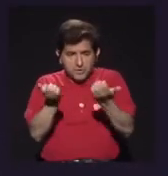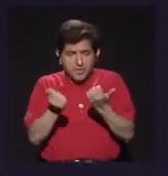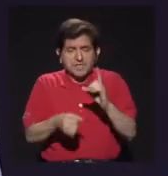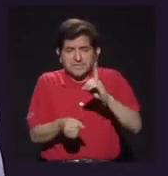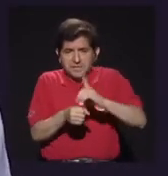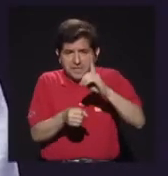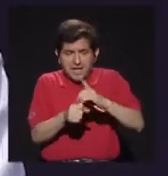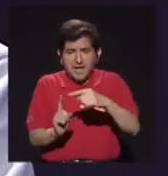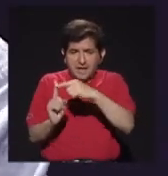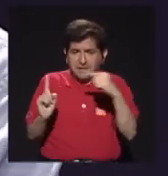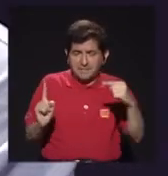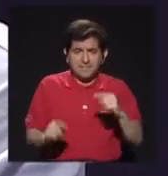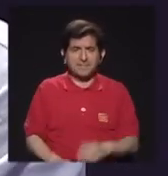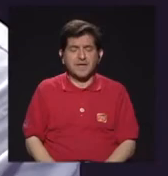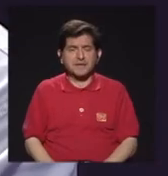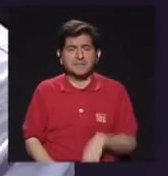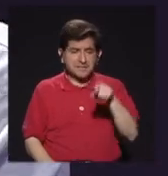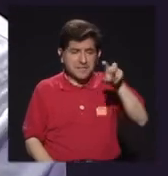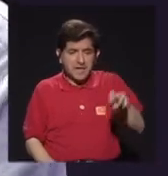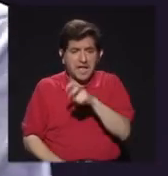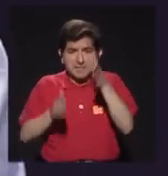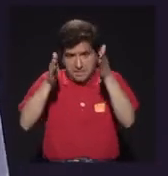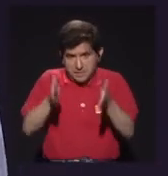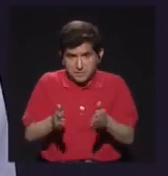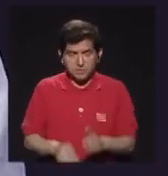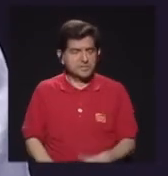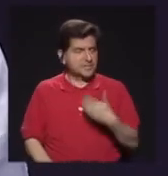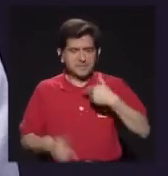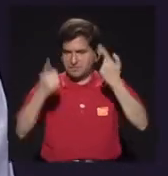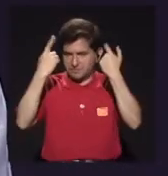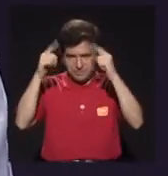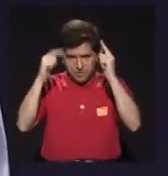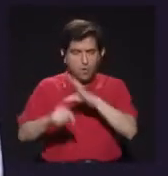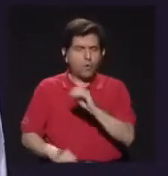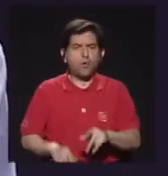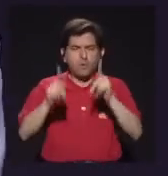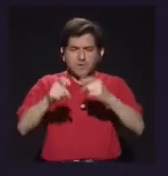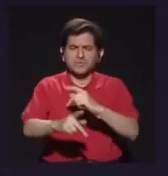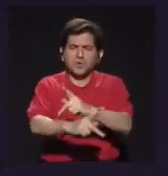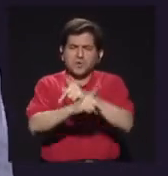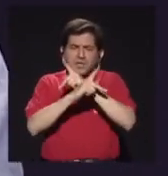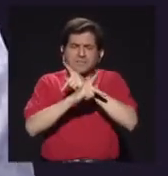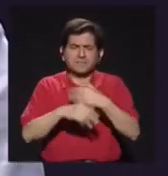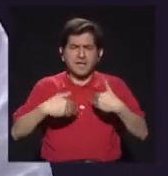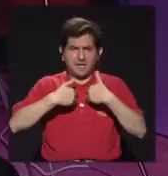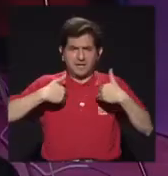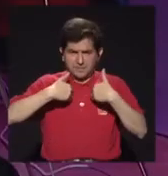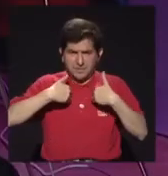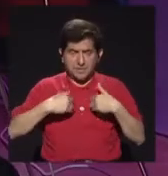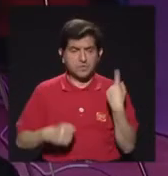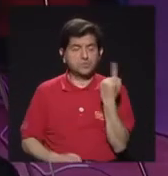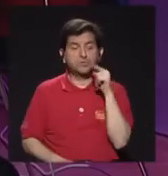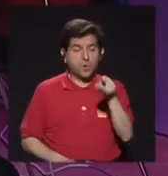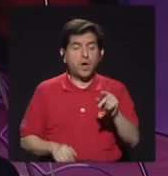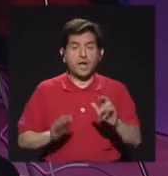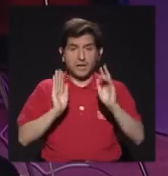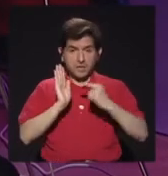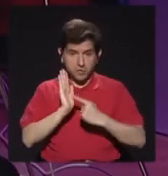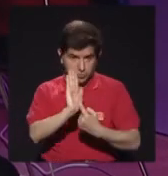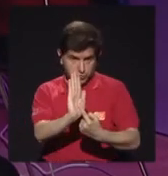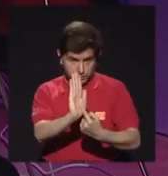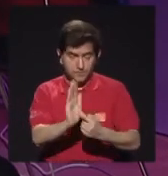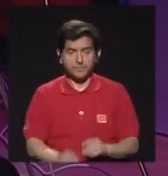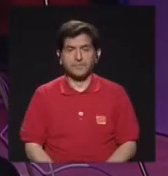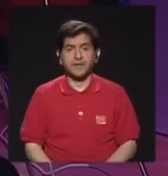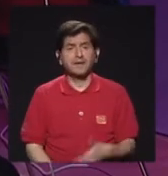diputados desde el movimiento de los transportistas sin éxito desde los animalistas sólo para representar a los animalistas ya nadie más en este caso